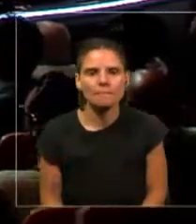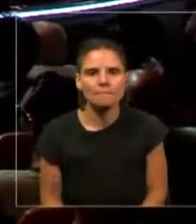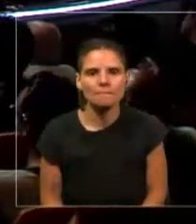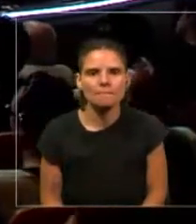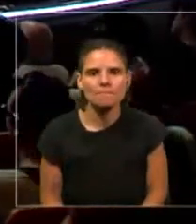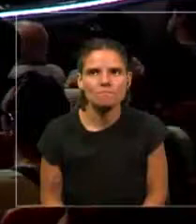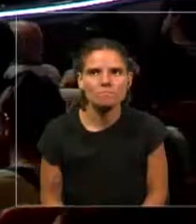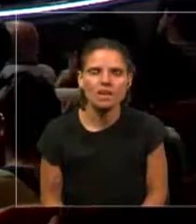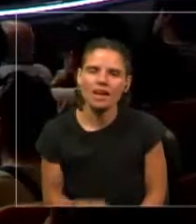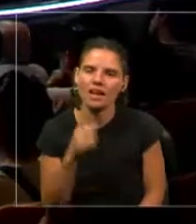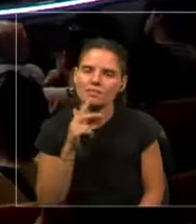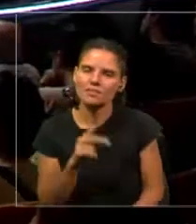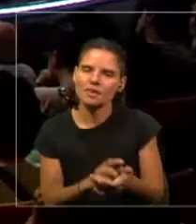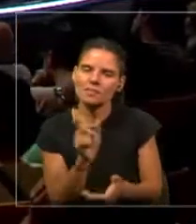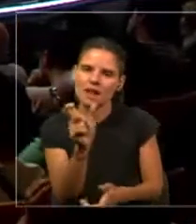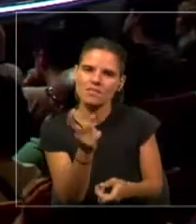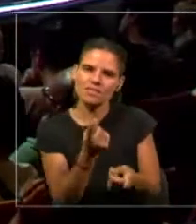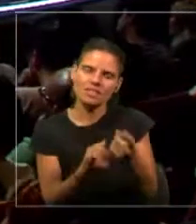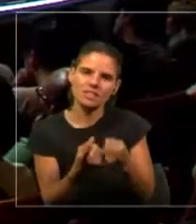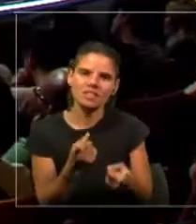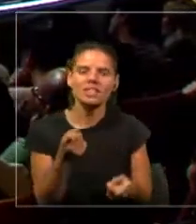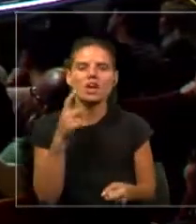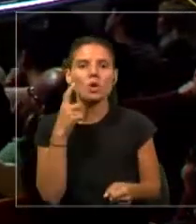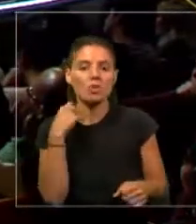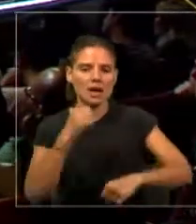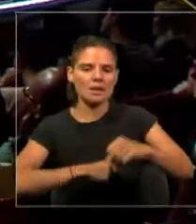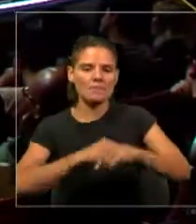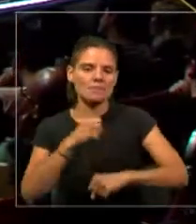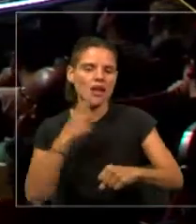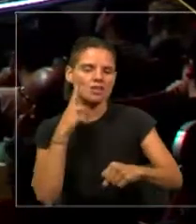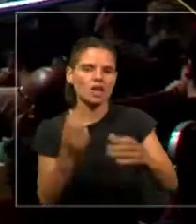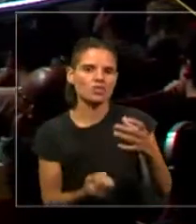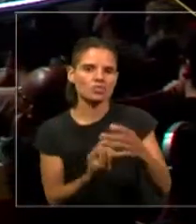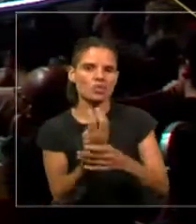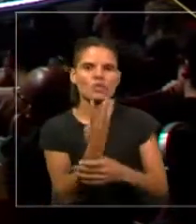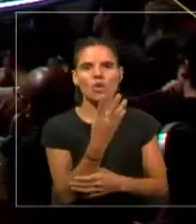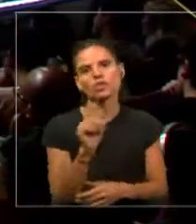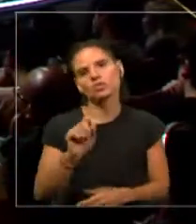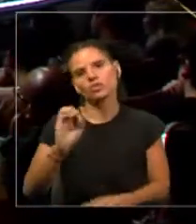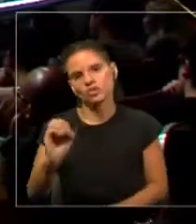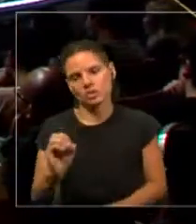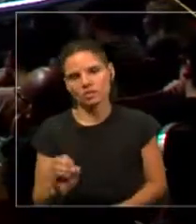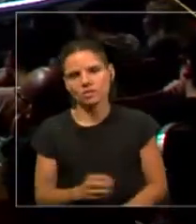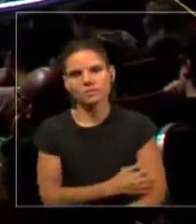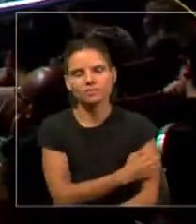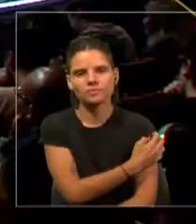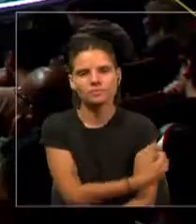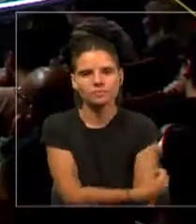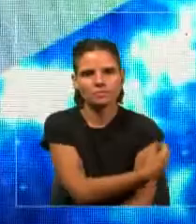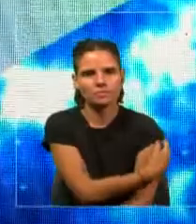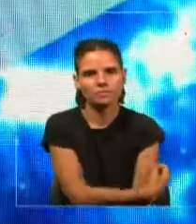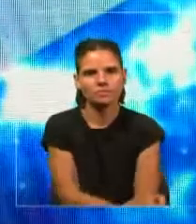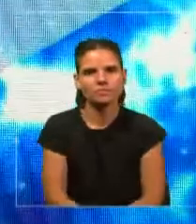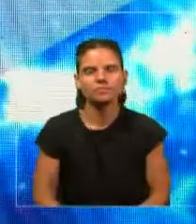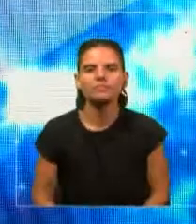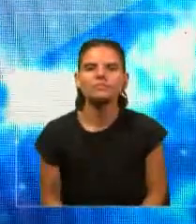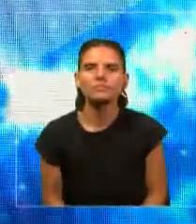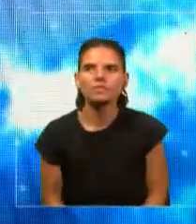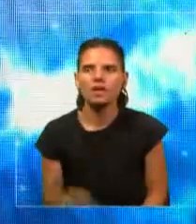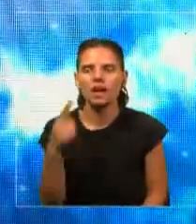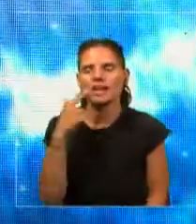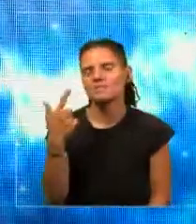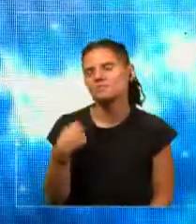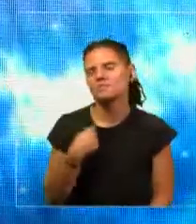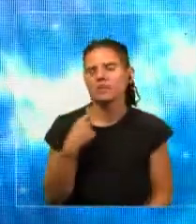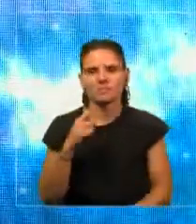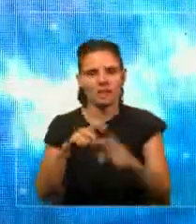es muy sexy la palabra, la empresa 4.0, Data, Driver and Manufacturing. ¿No? Me impresiona a los políticos,